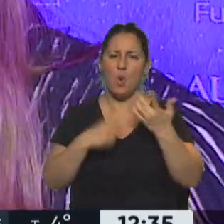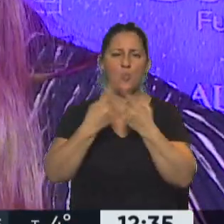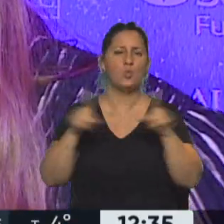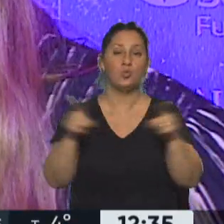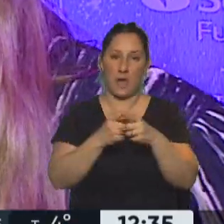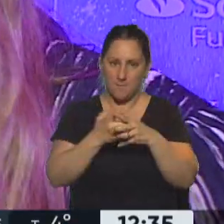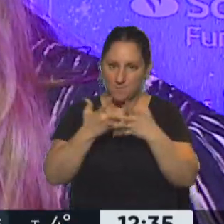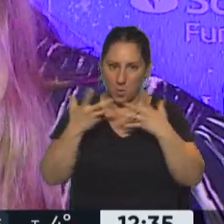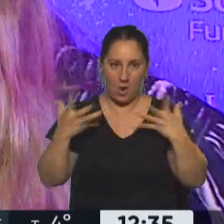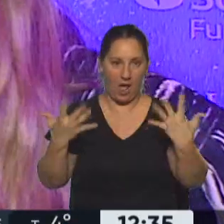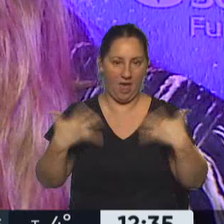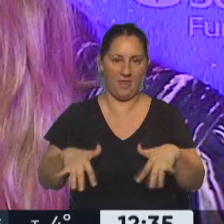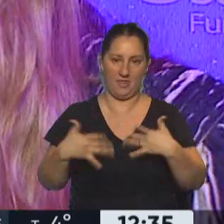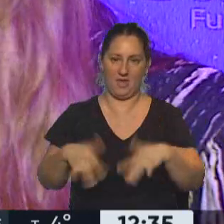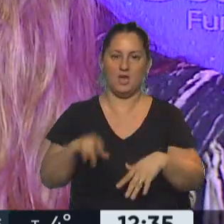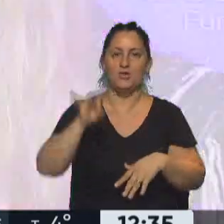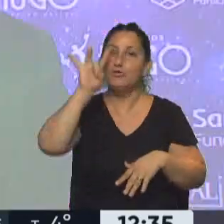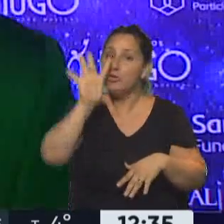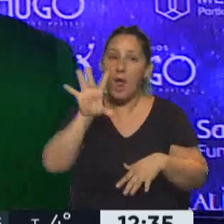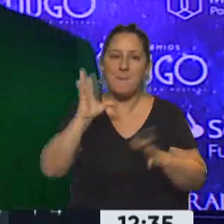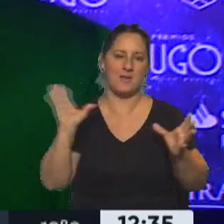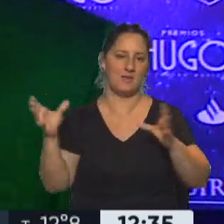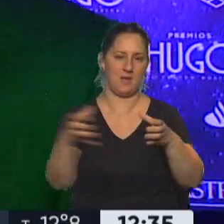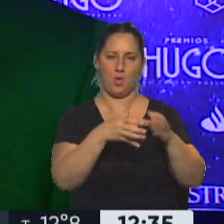muy grande y solamente se hace entre todos.